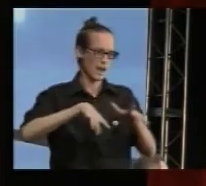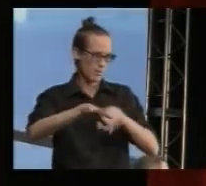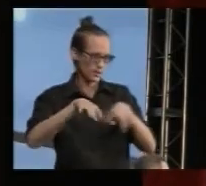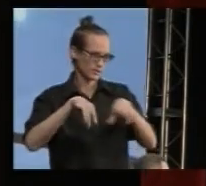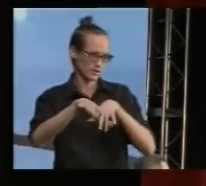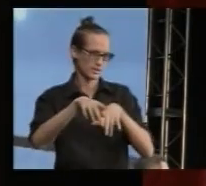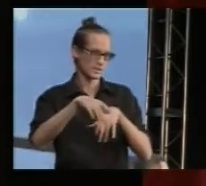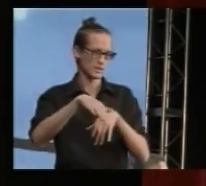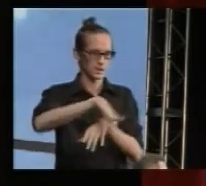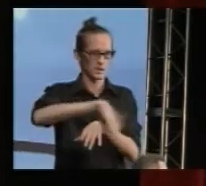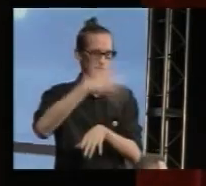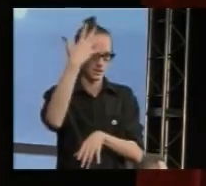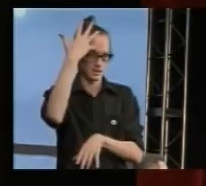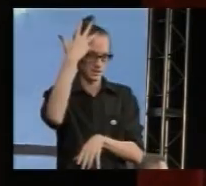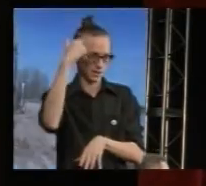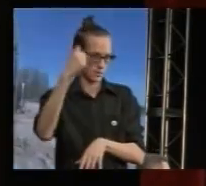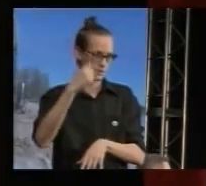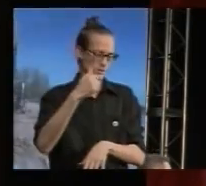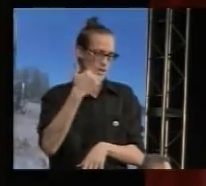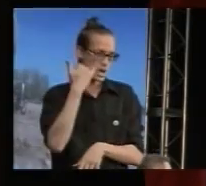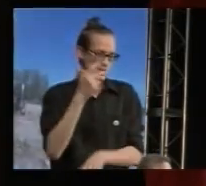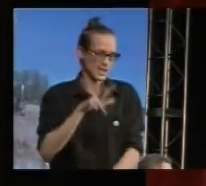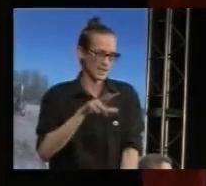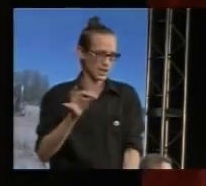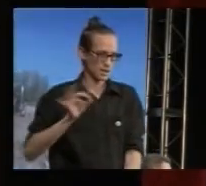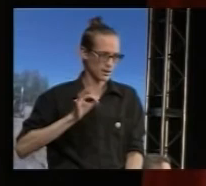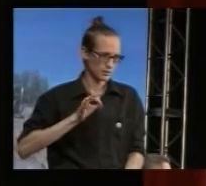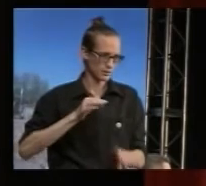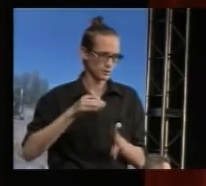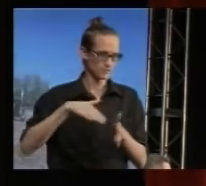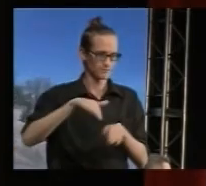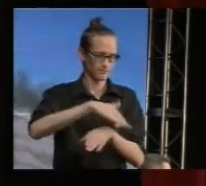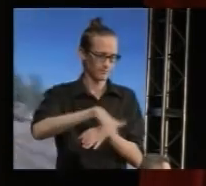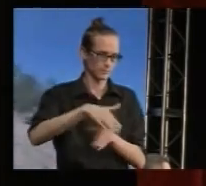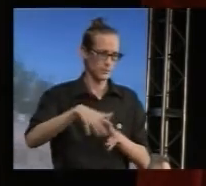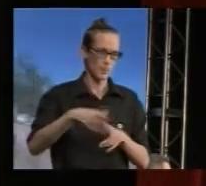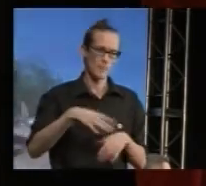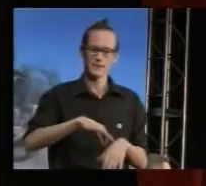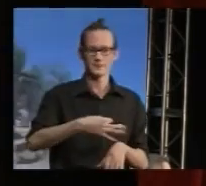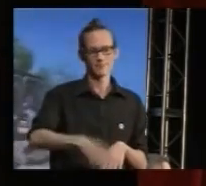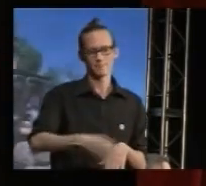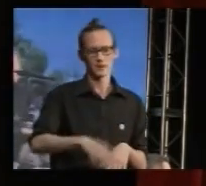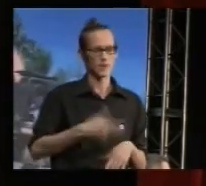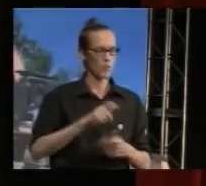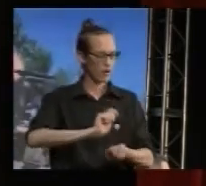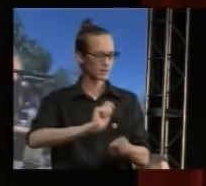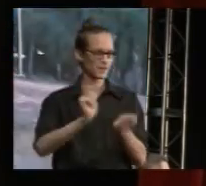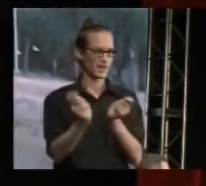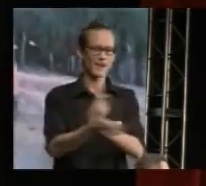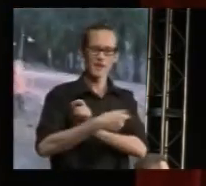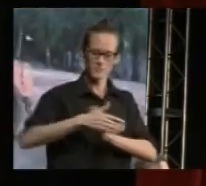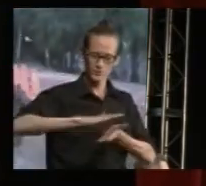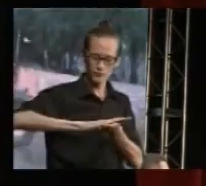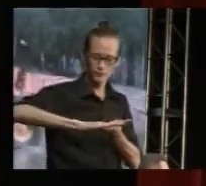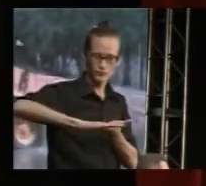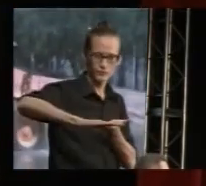paranaense sobre calle San Martín ha cumplido 30 años y es necesario renovarle la piel, por eso estamos